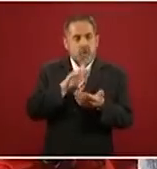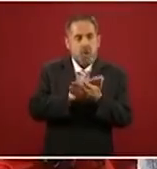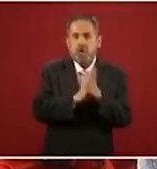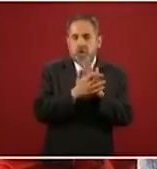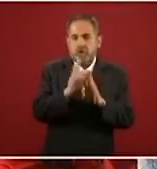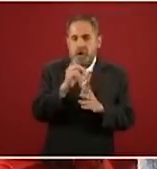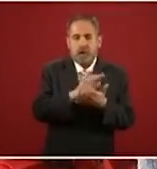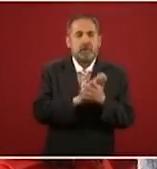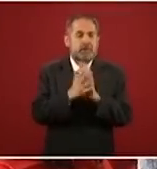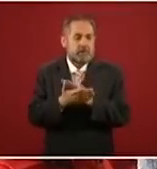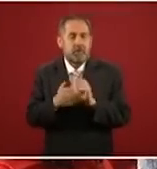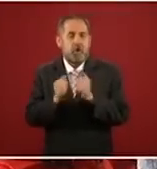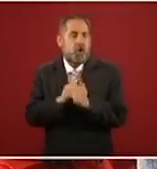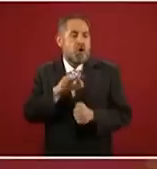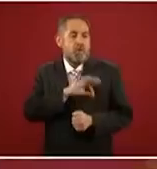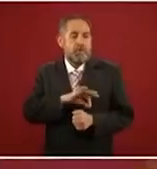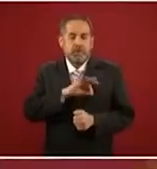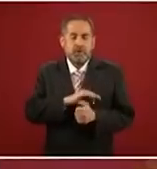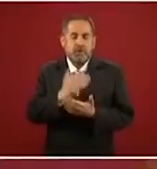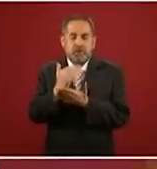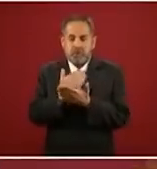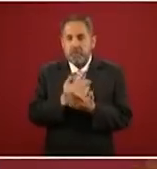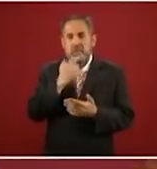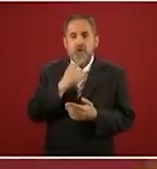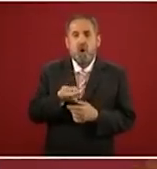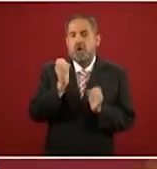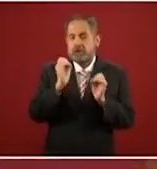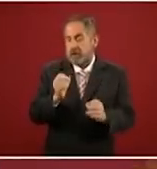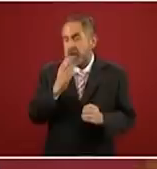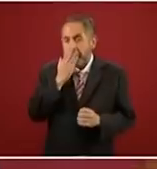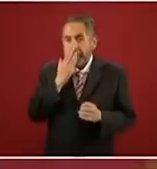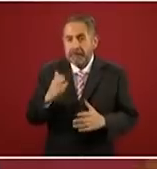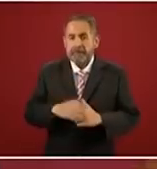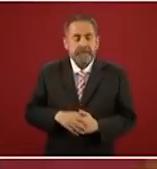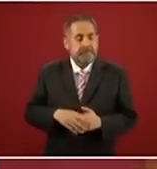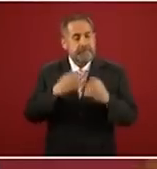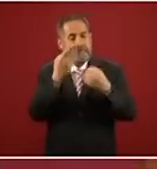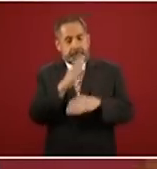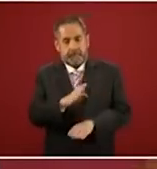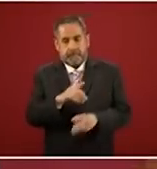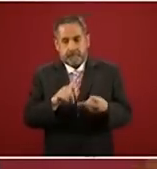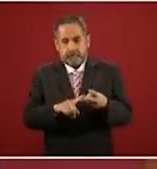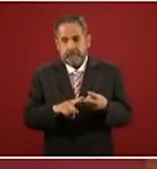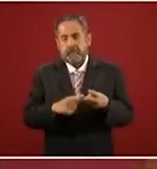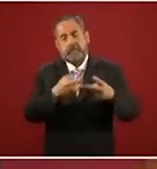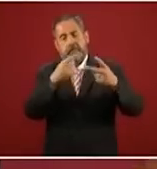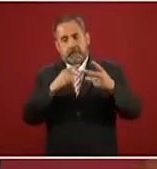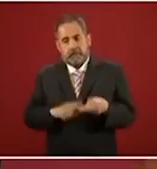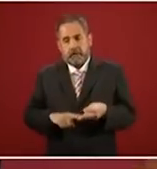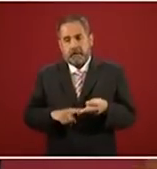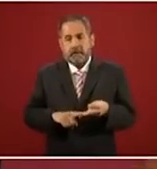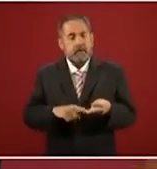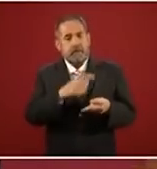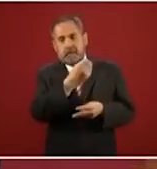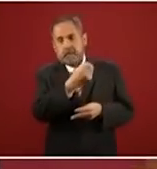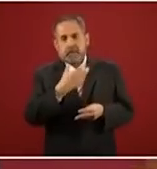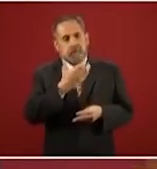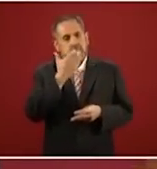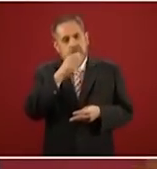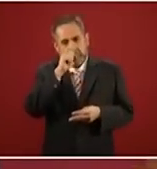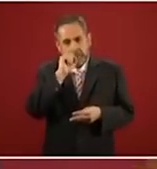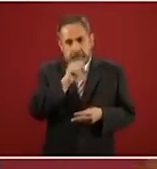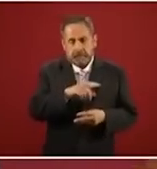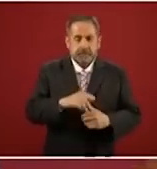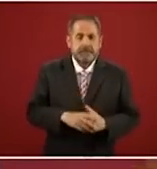y las comisiones más bajas o cero comisiones los bancos y también las remesadoras tradicionales